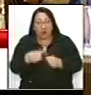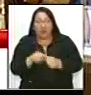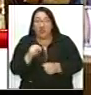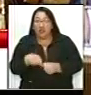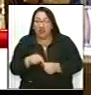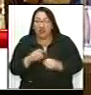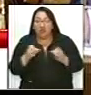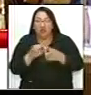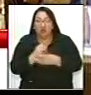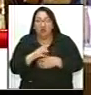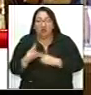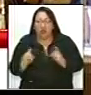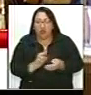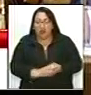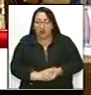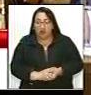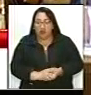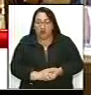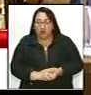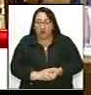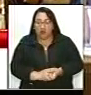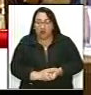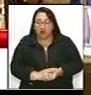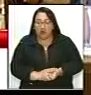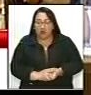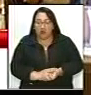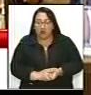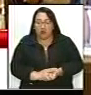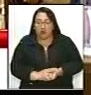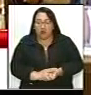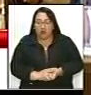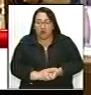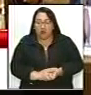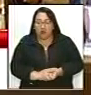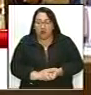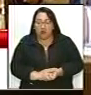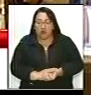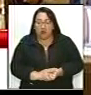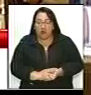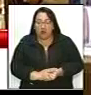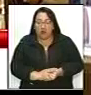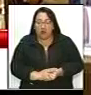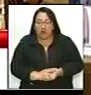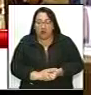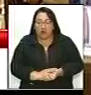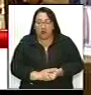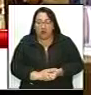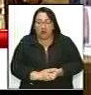este Consejo Directivo, porque ayer también escuché que